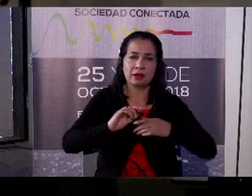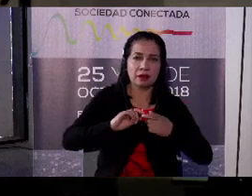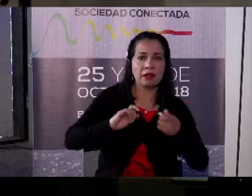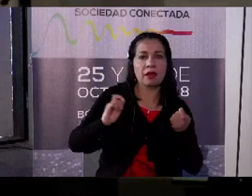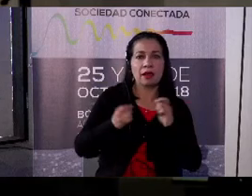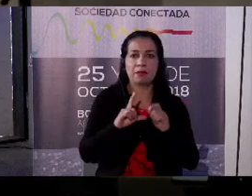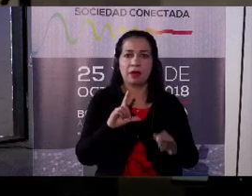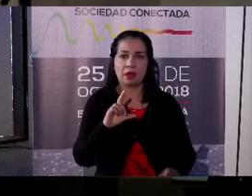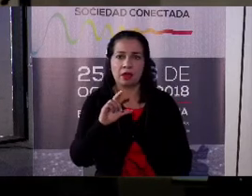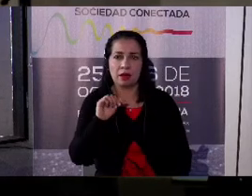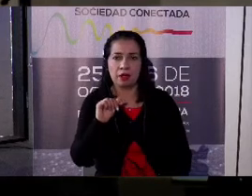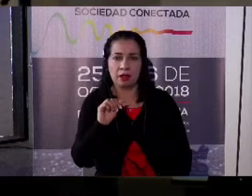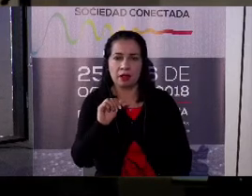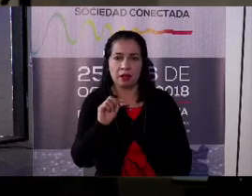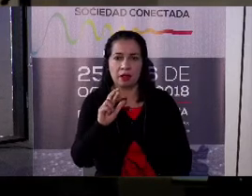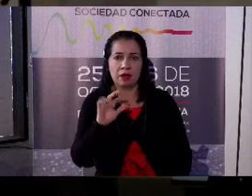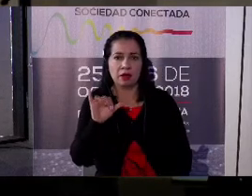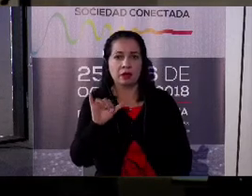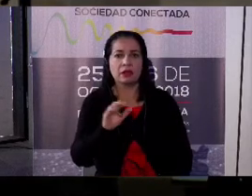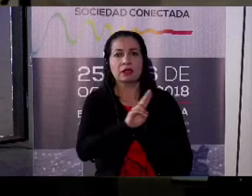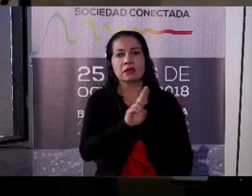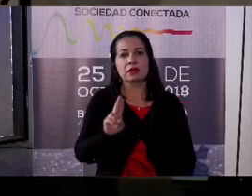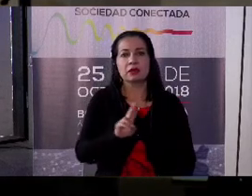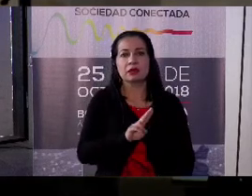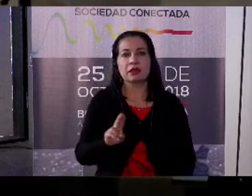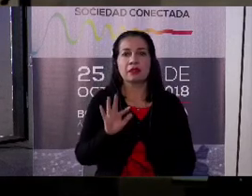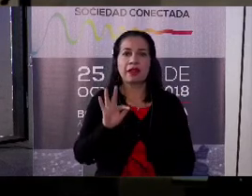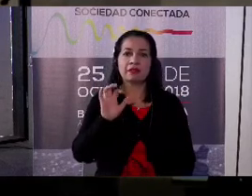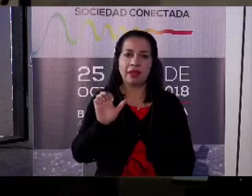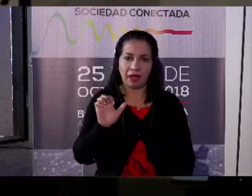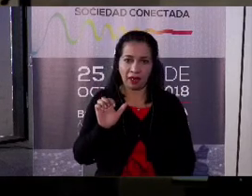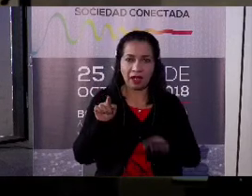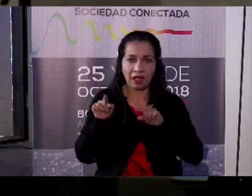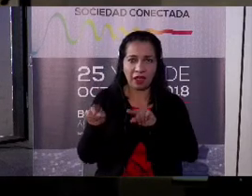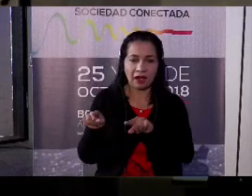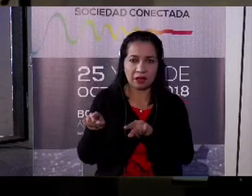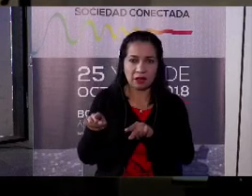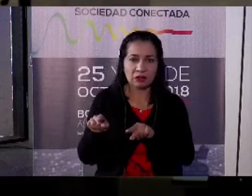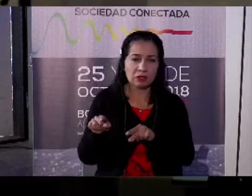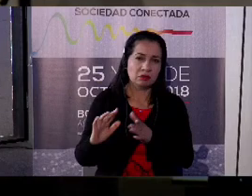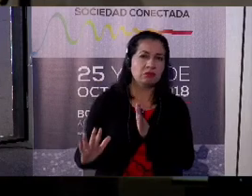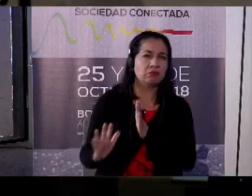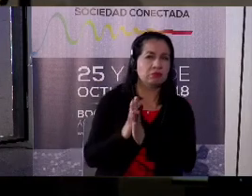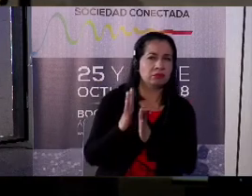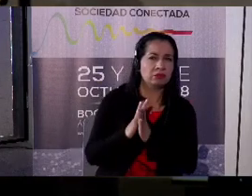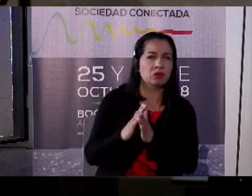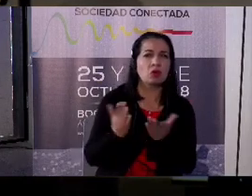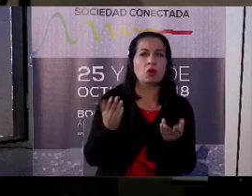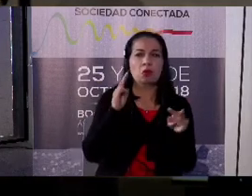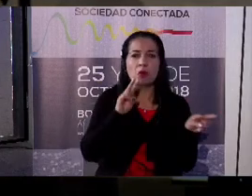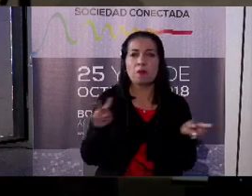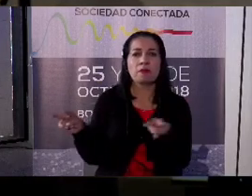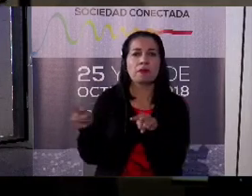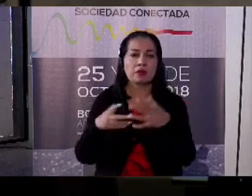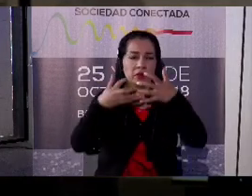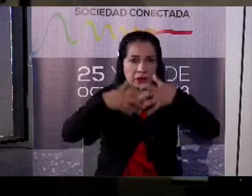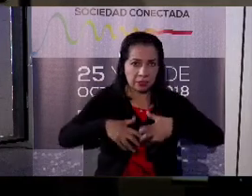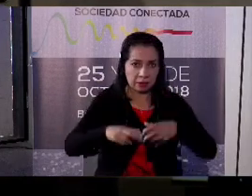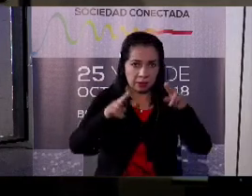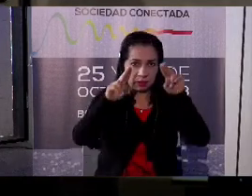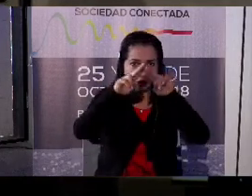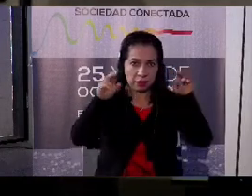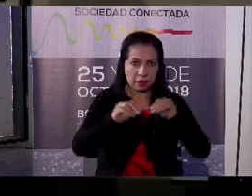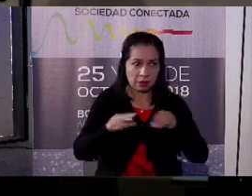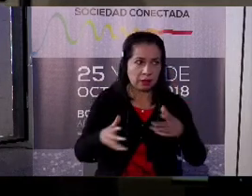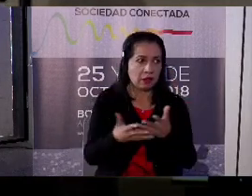lari de ZTE nos puedes compartir la visión de su empresa acerca de internet de las cosas y en qué han